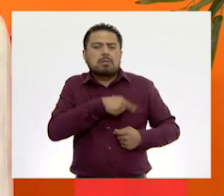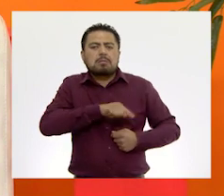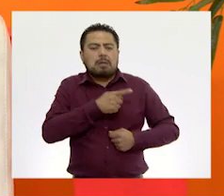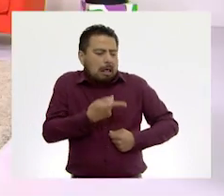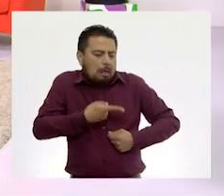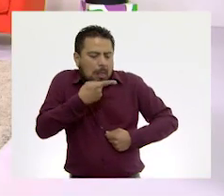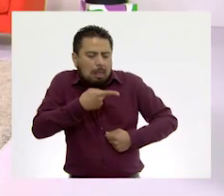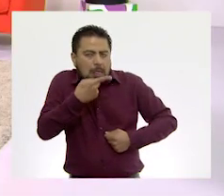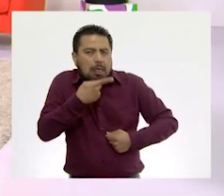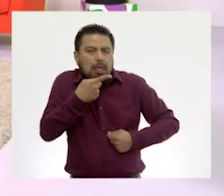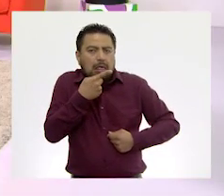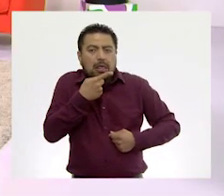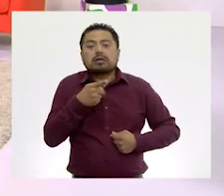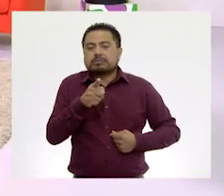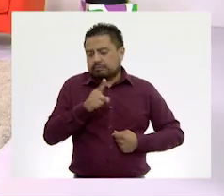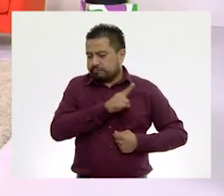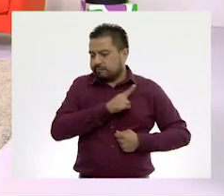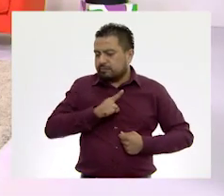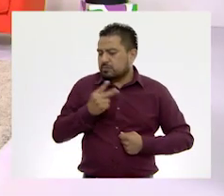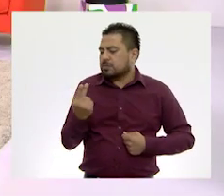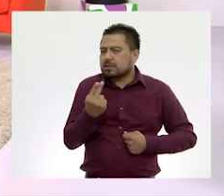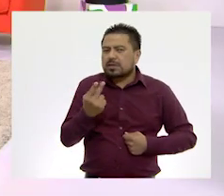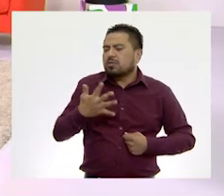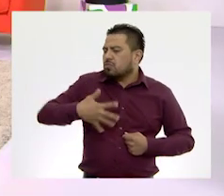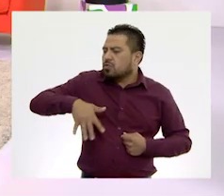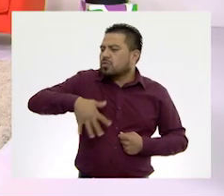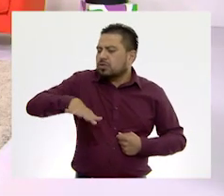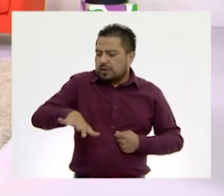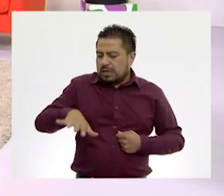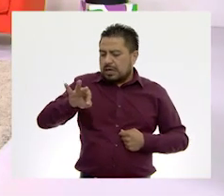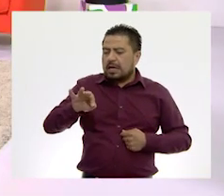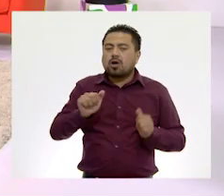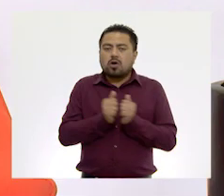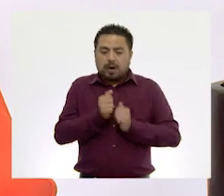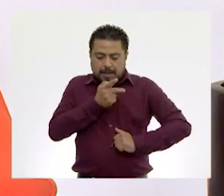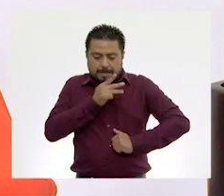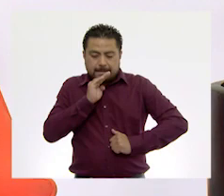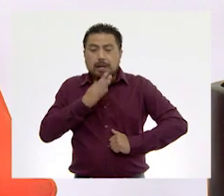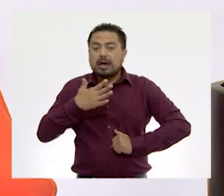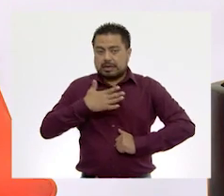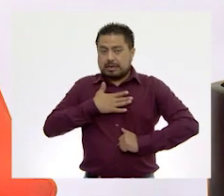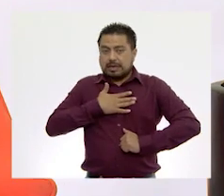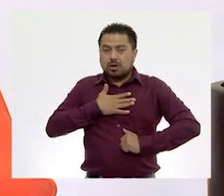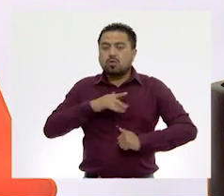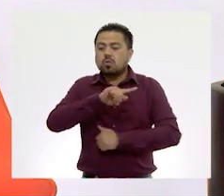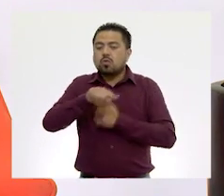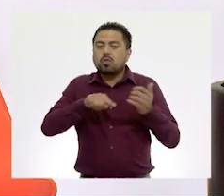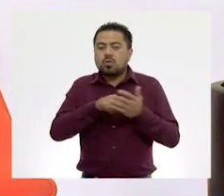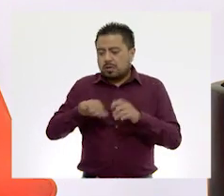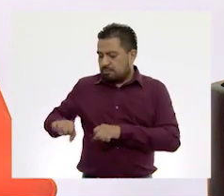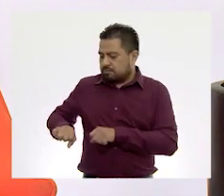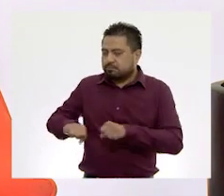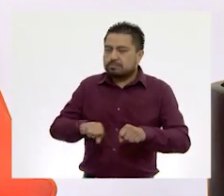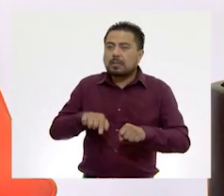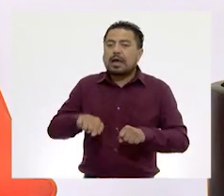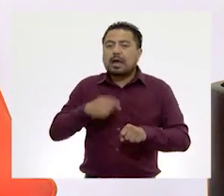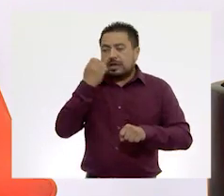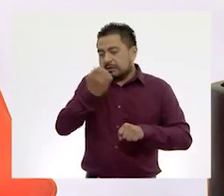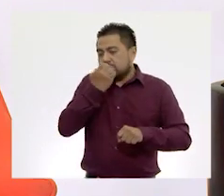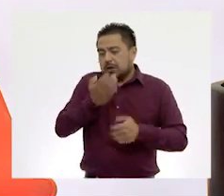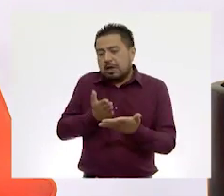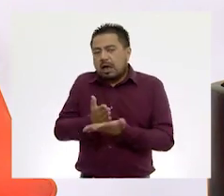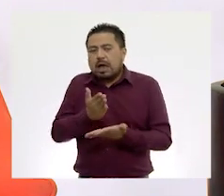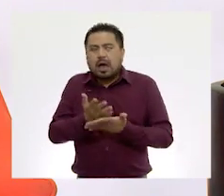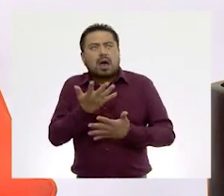oral y entonces hay que buscar inmediatamente como padres el lugar en donde los niños puedan estar expuestos a